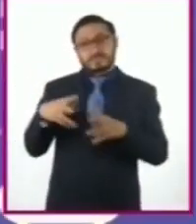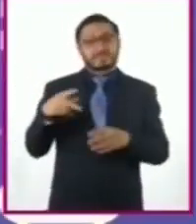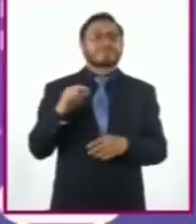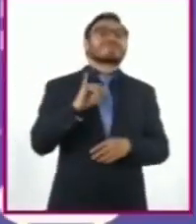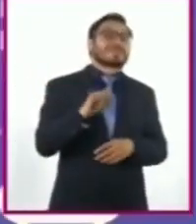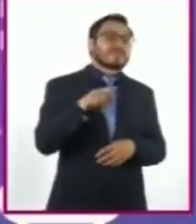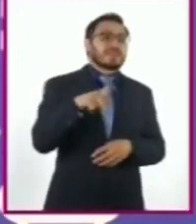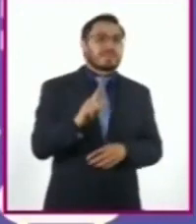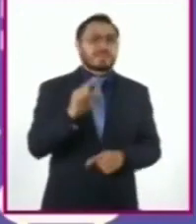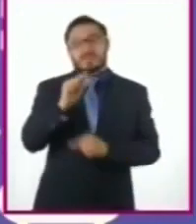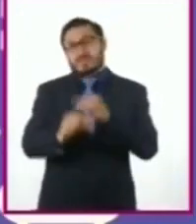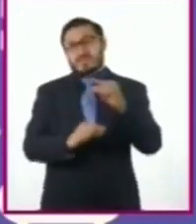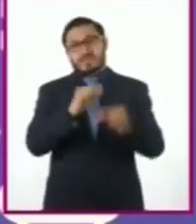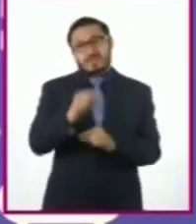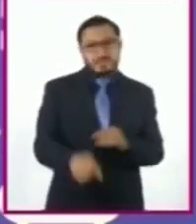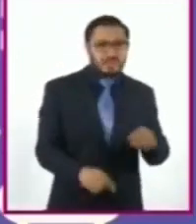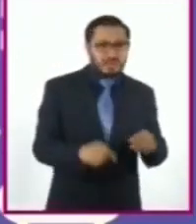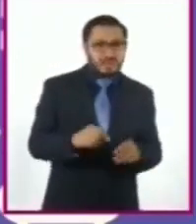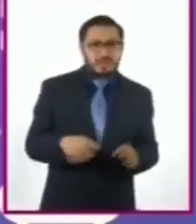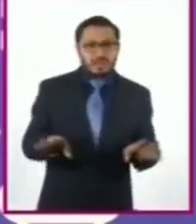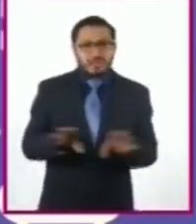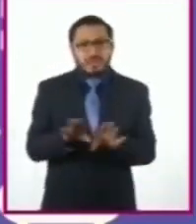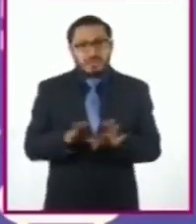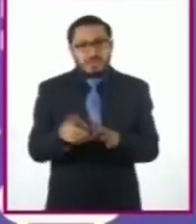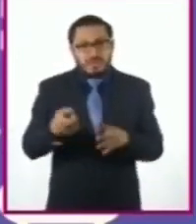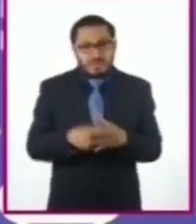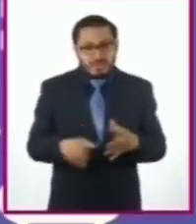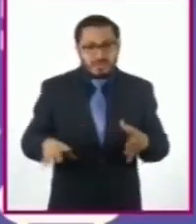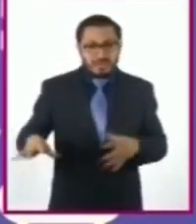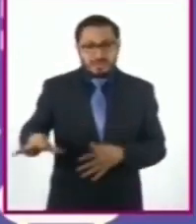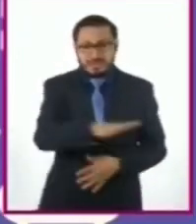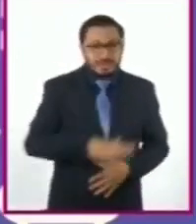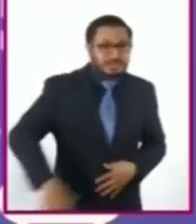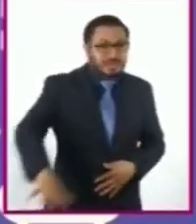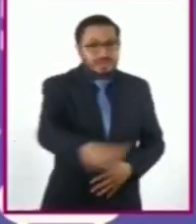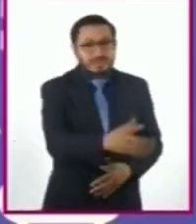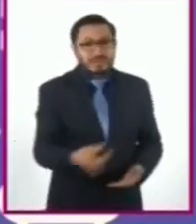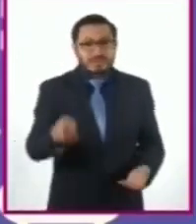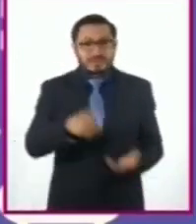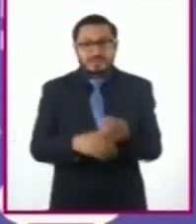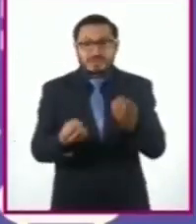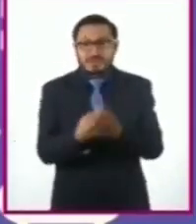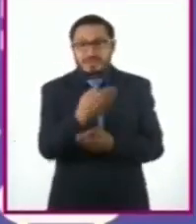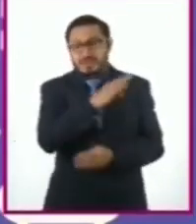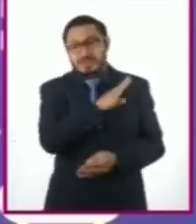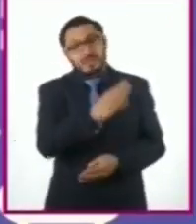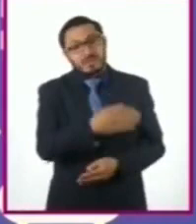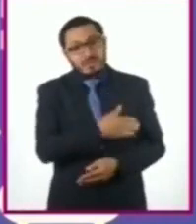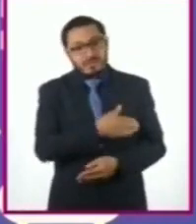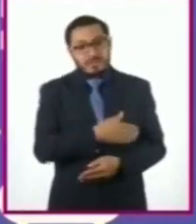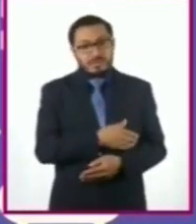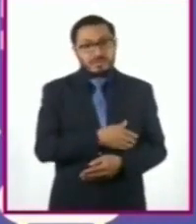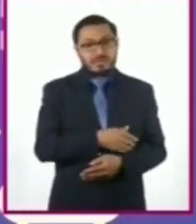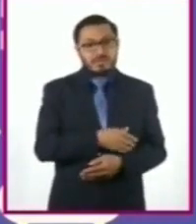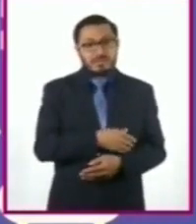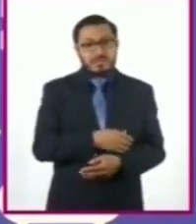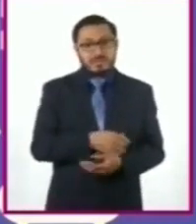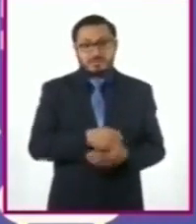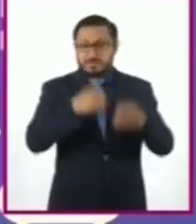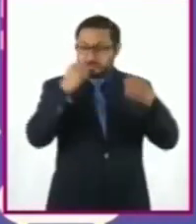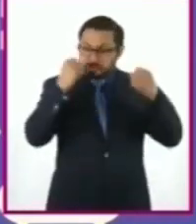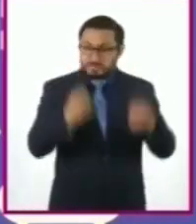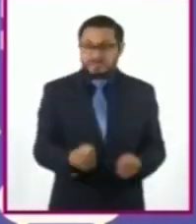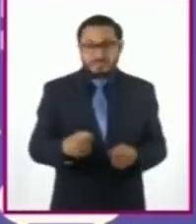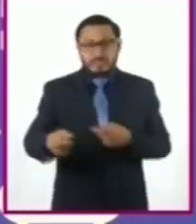poco fueron conformando el territorio que integraría la Nueva España y afianzando el